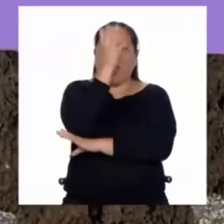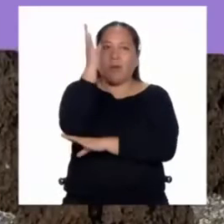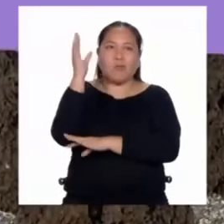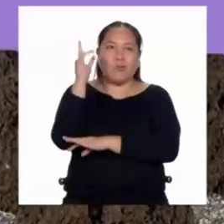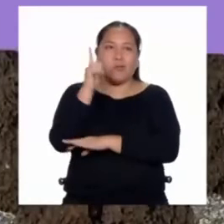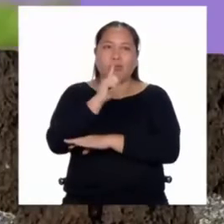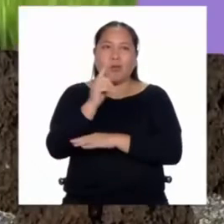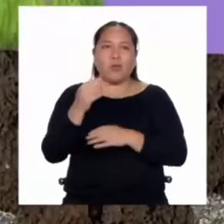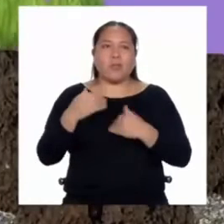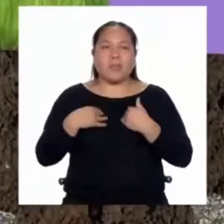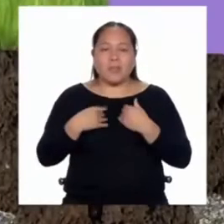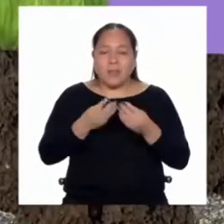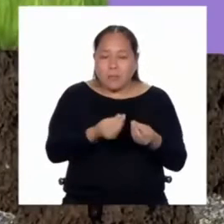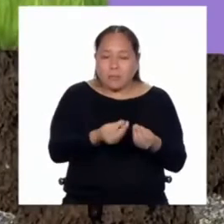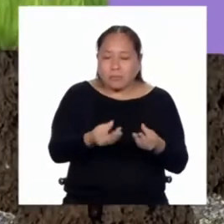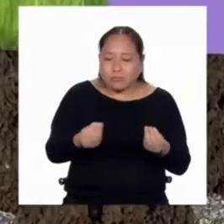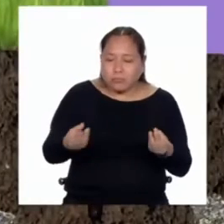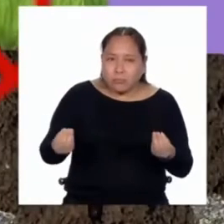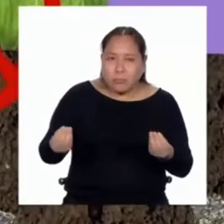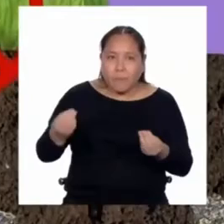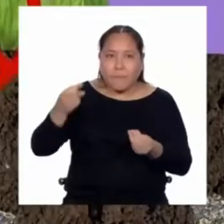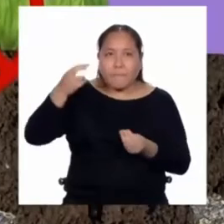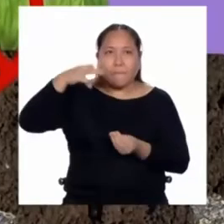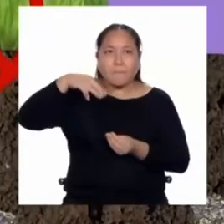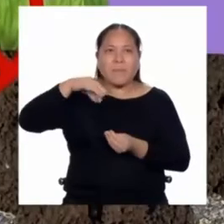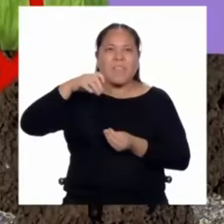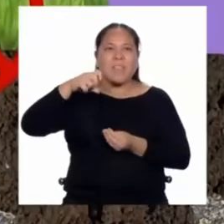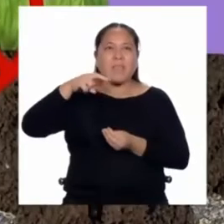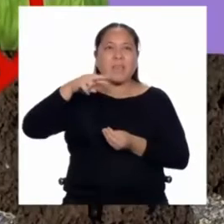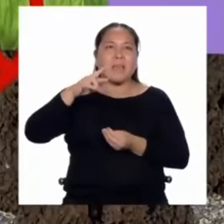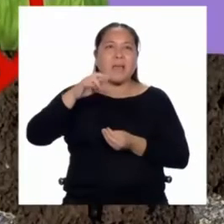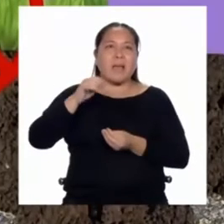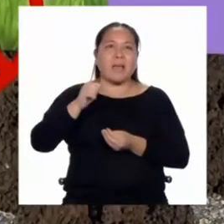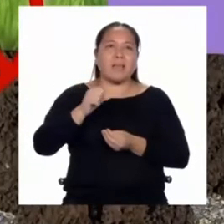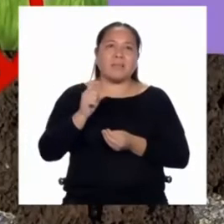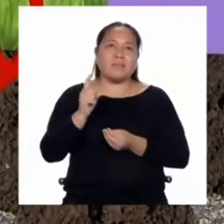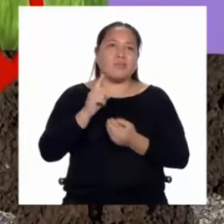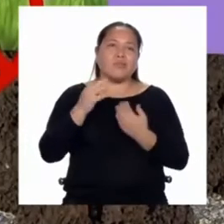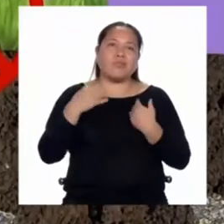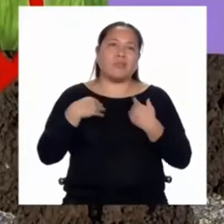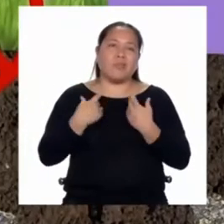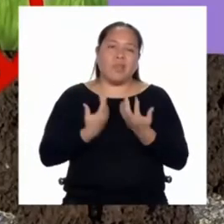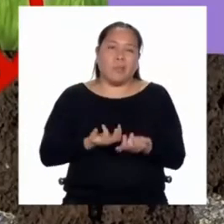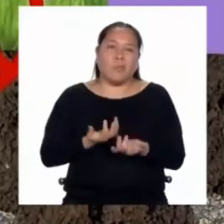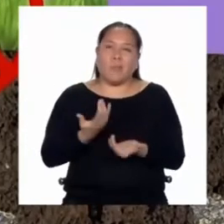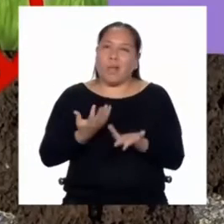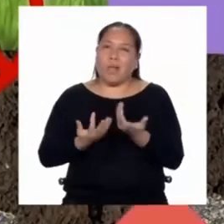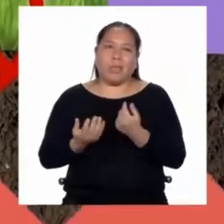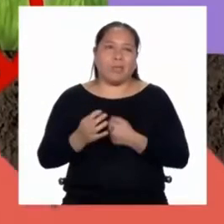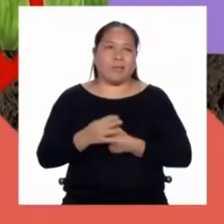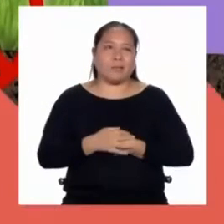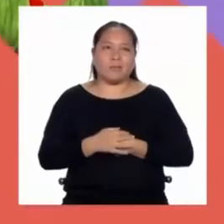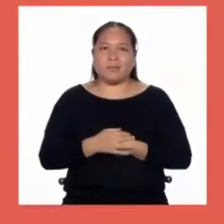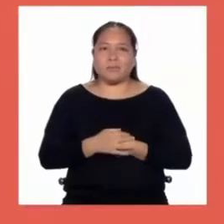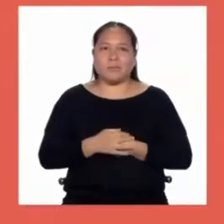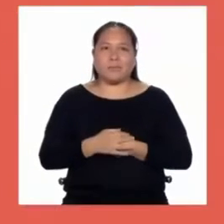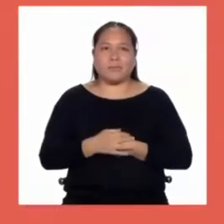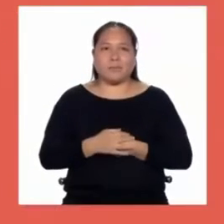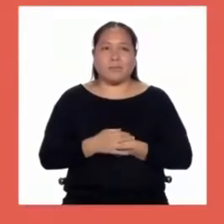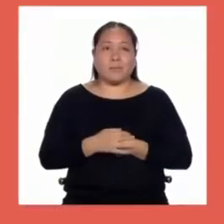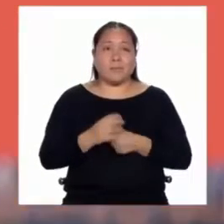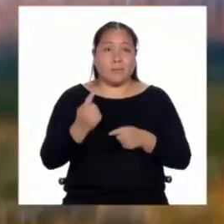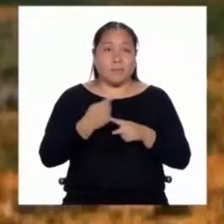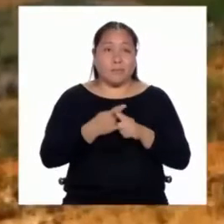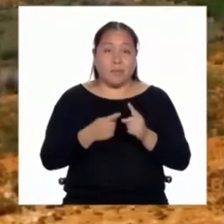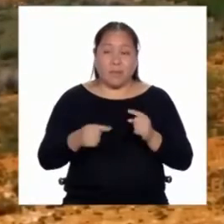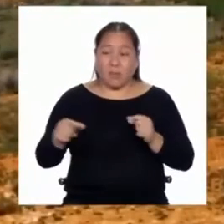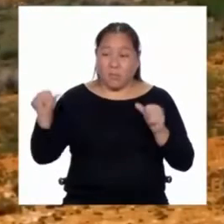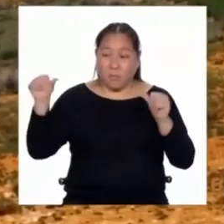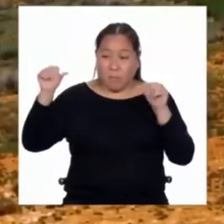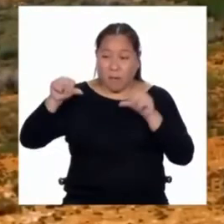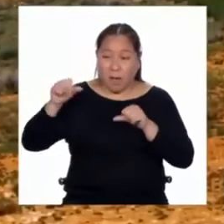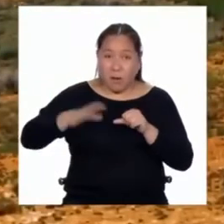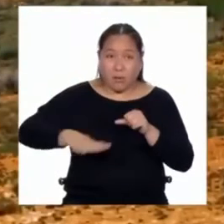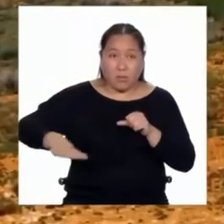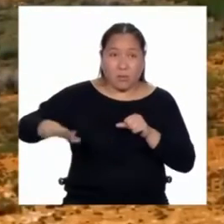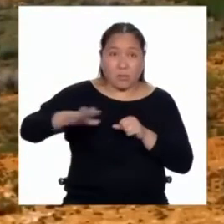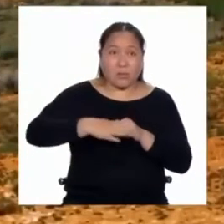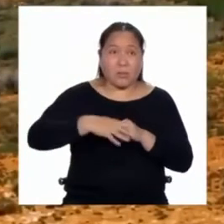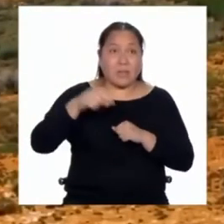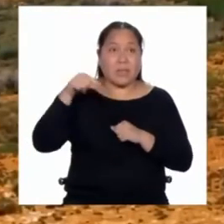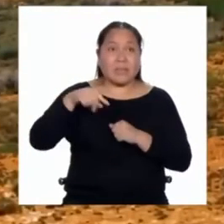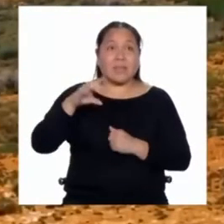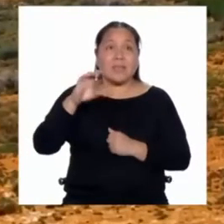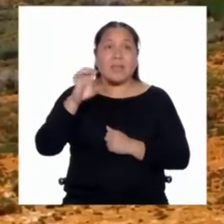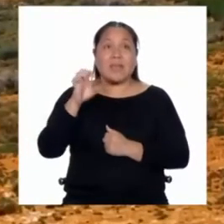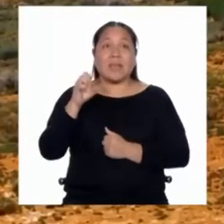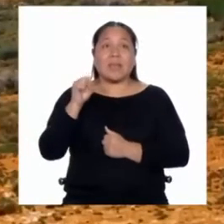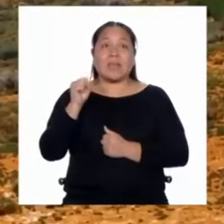ricos en minerales, aunque carecen de materia orgánica. ¡Ay, qué penita! Pero no todo es tan malo, ya que de las estepas